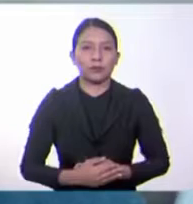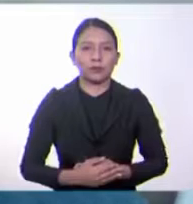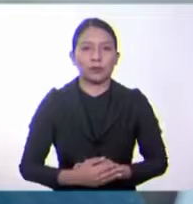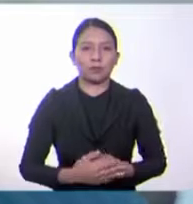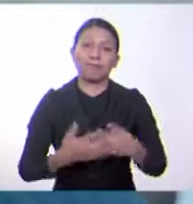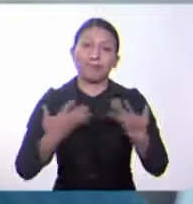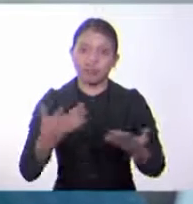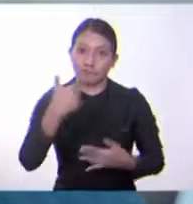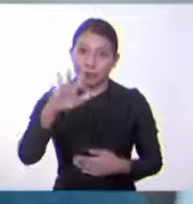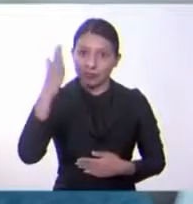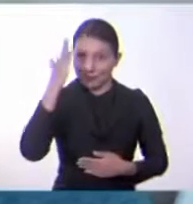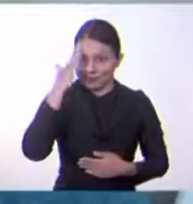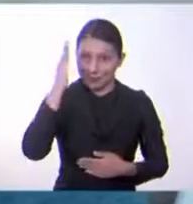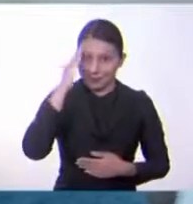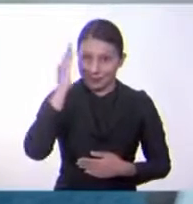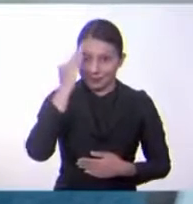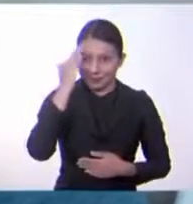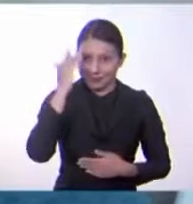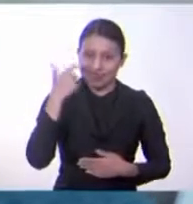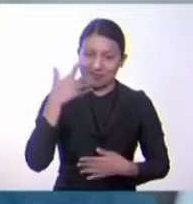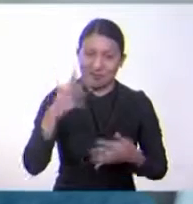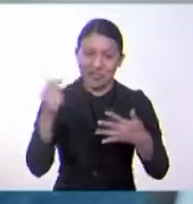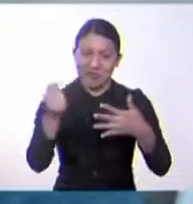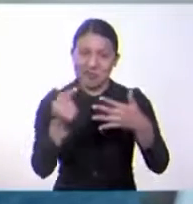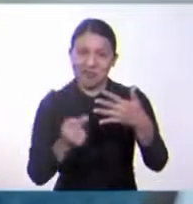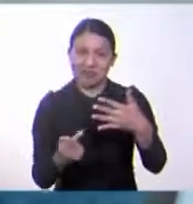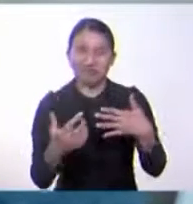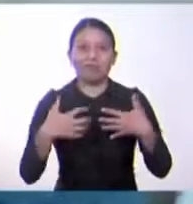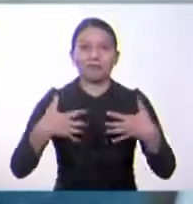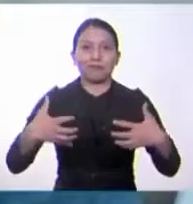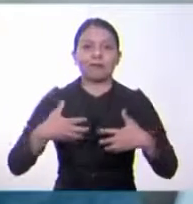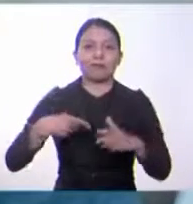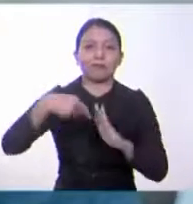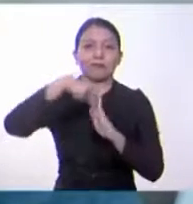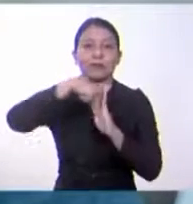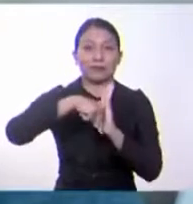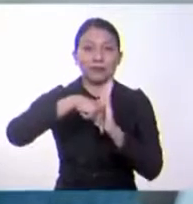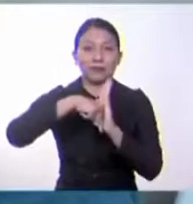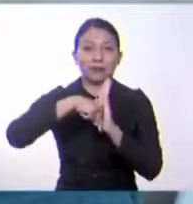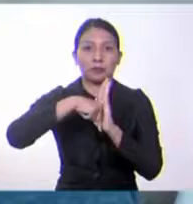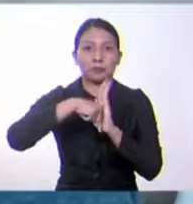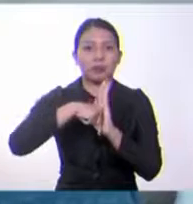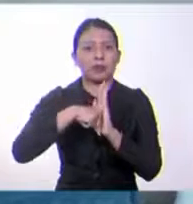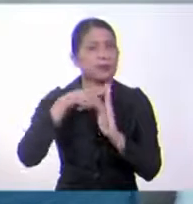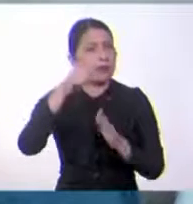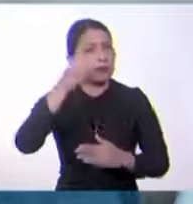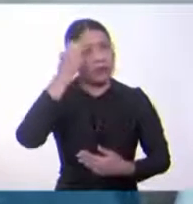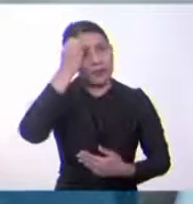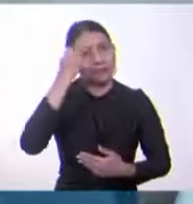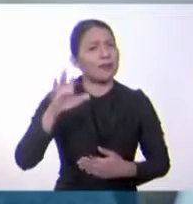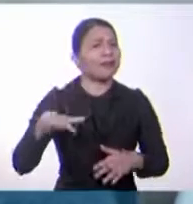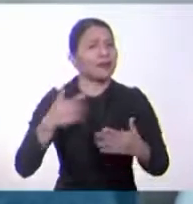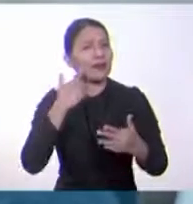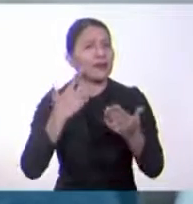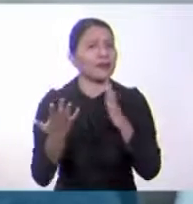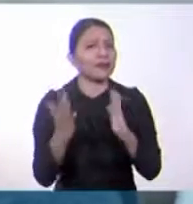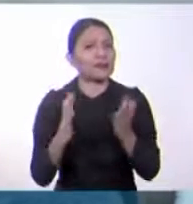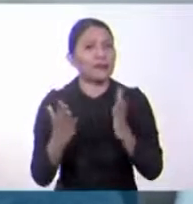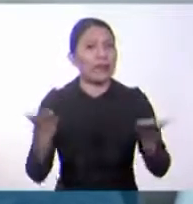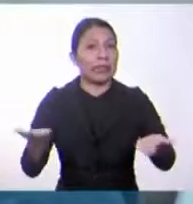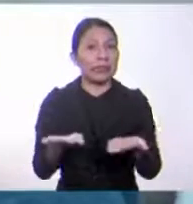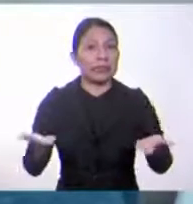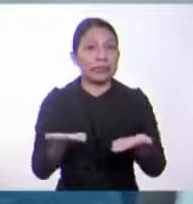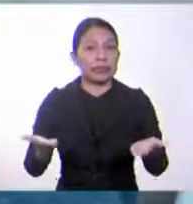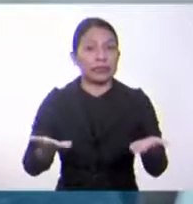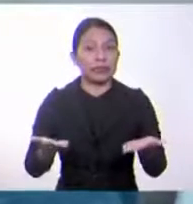Ahora que ya conocemos los órganos relacionados con el sistema respiratorio, ¿qué te parece si hacemos un dispositivo